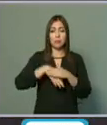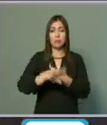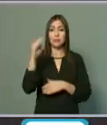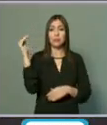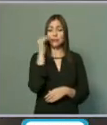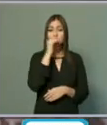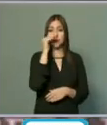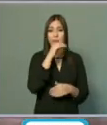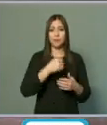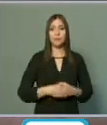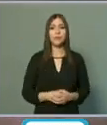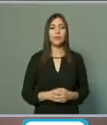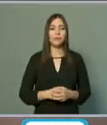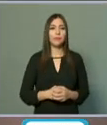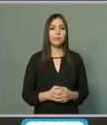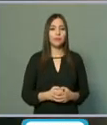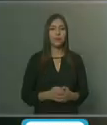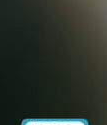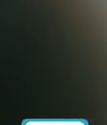libre.